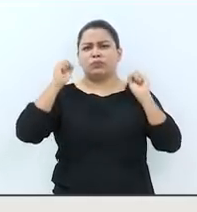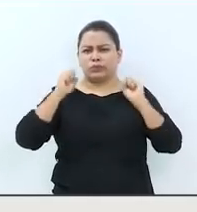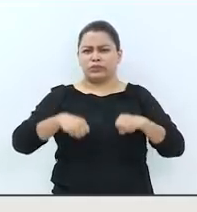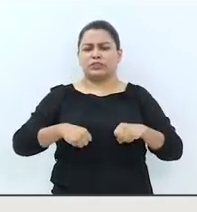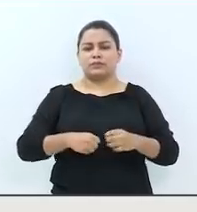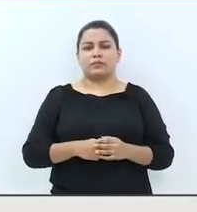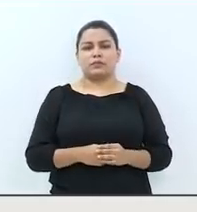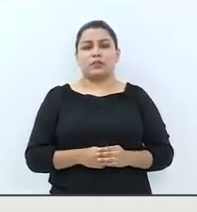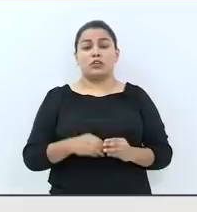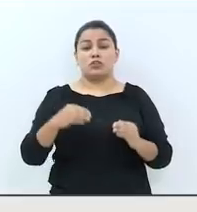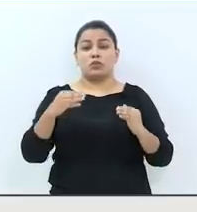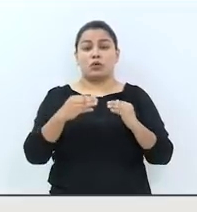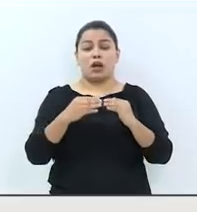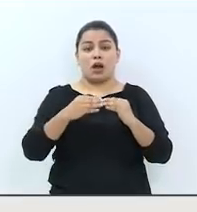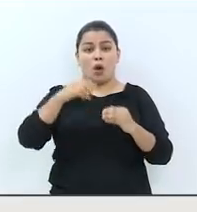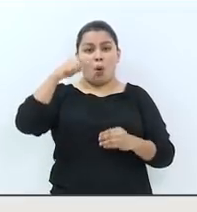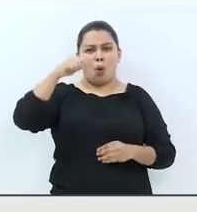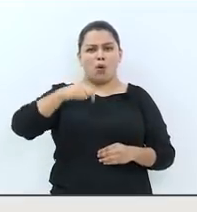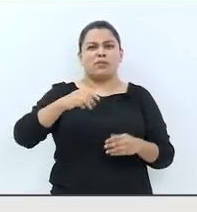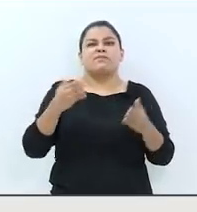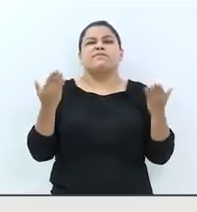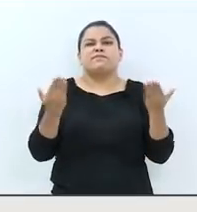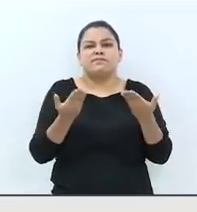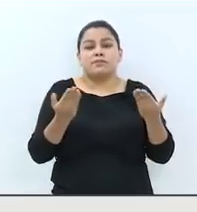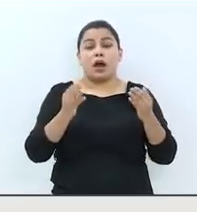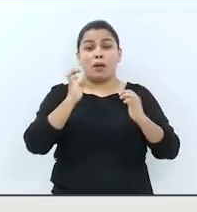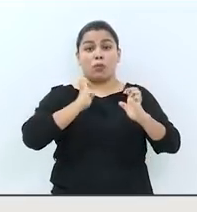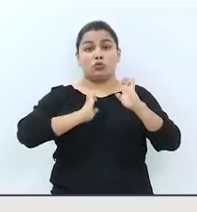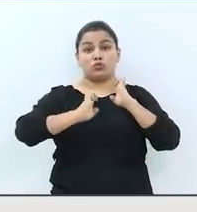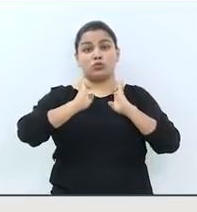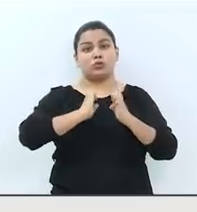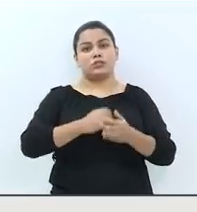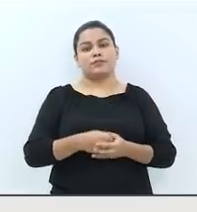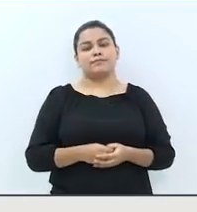pues hoy vamos a descubrir en la sesión qué vamos a hacer con las emociones que sentimos.